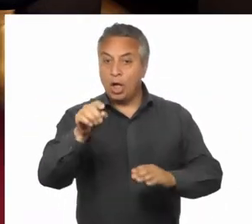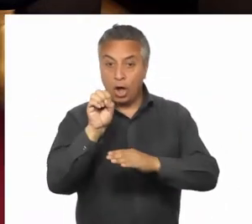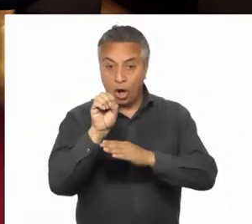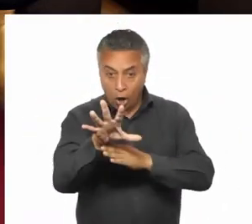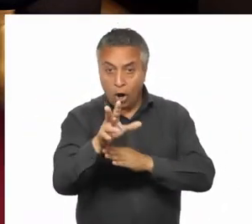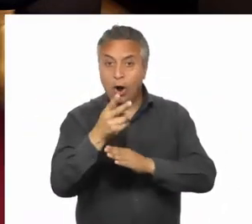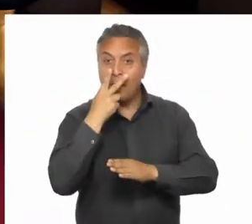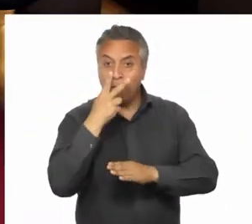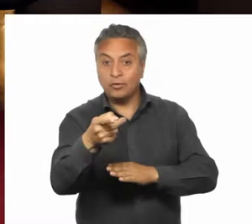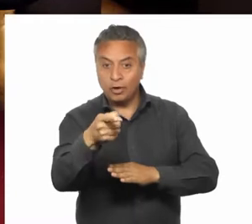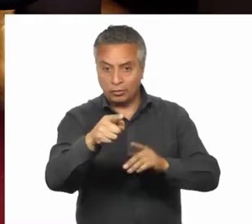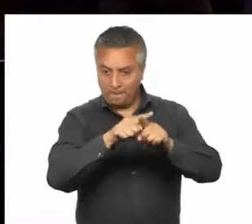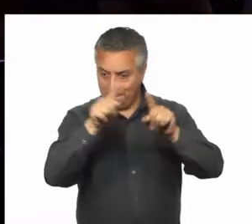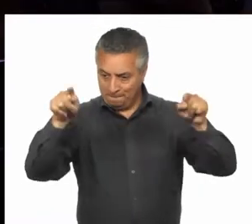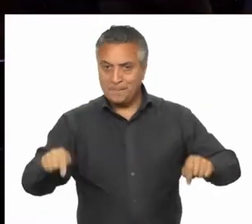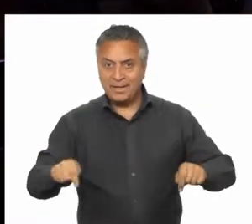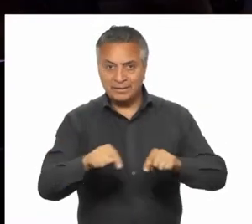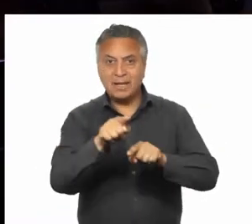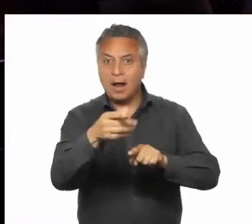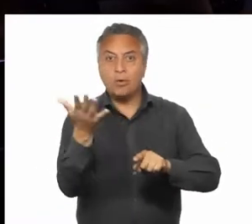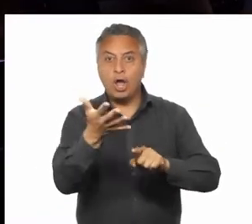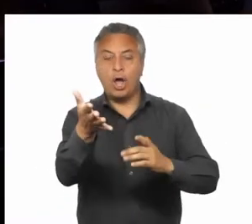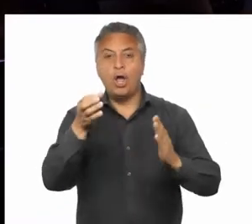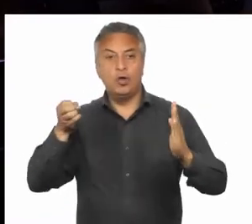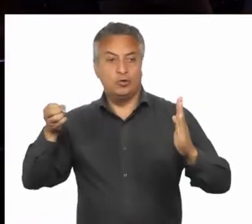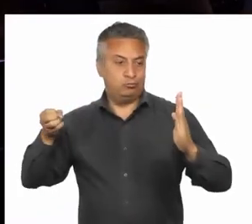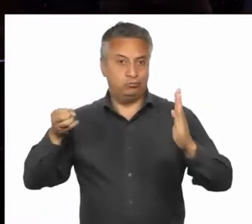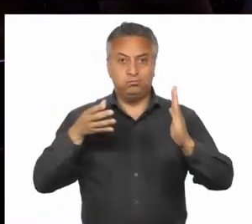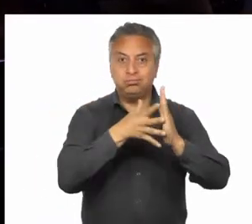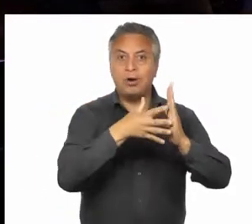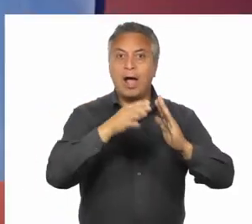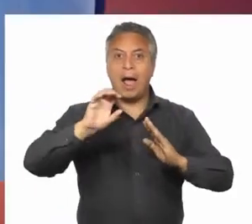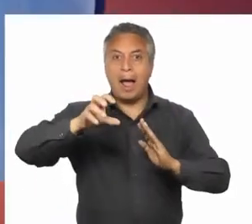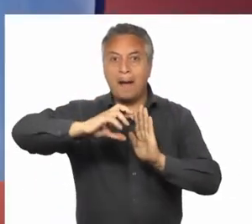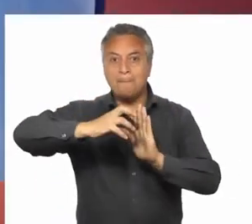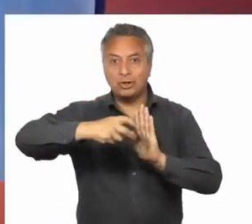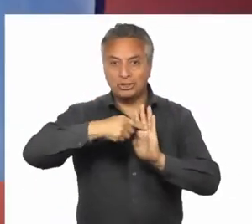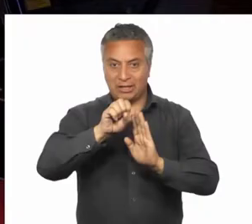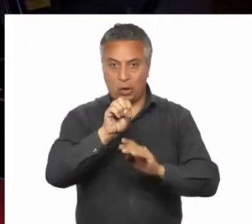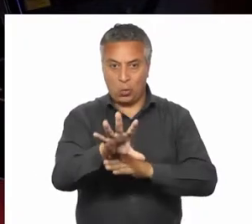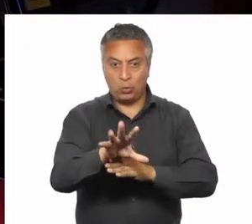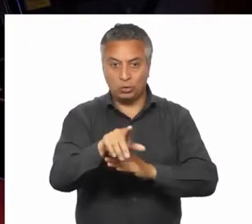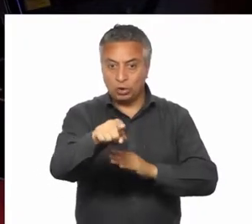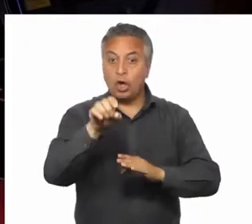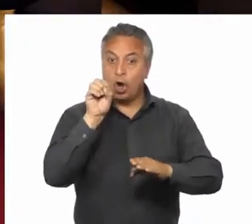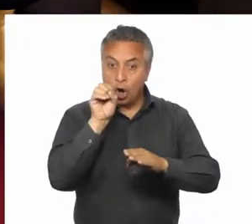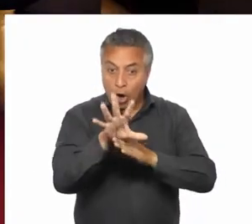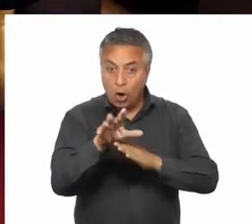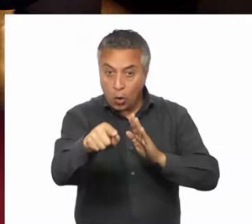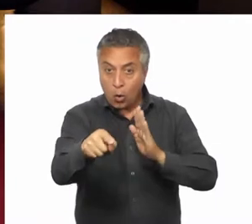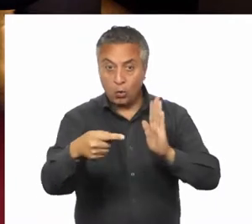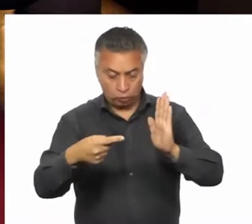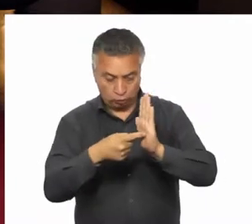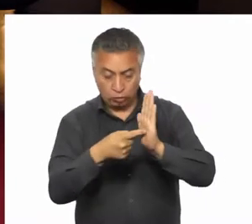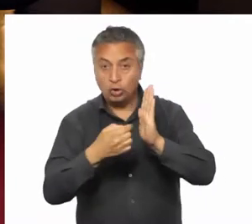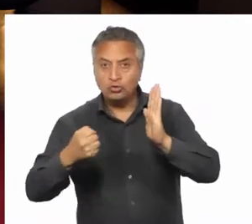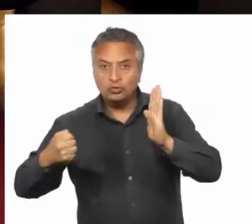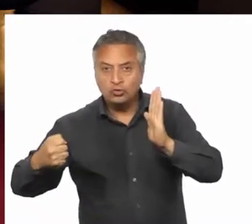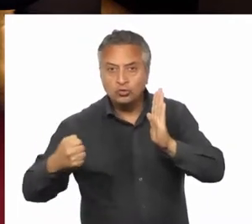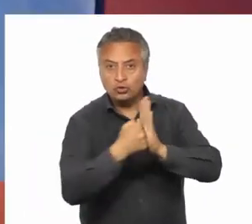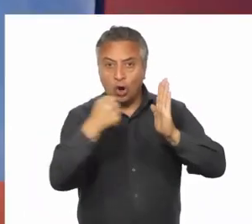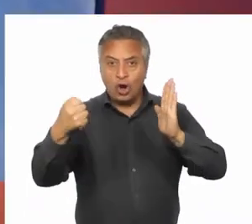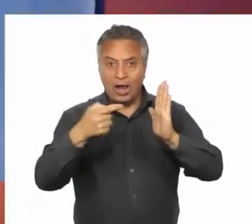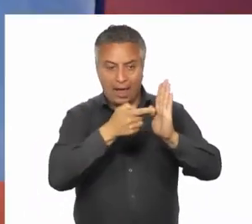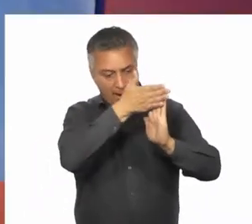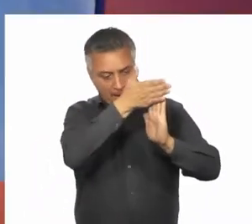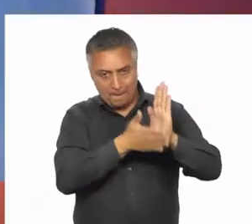Logramos observar la pizarra porque está siendo iluminada por la ampolleta, ¿ya? Esta luz choca con la